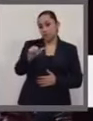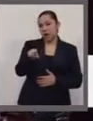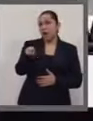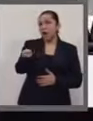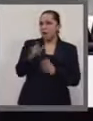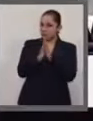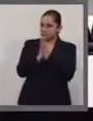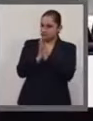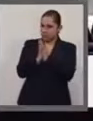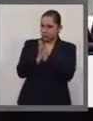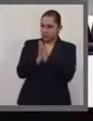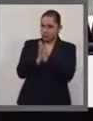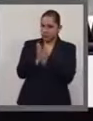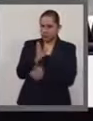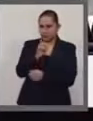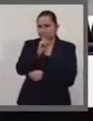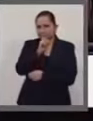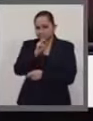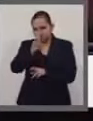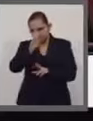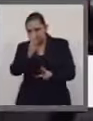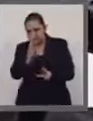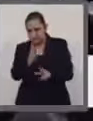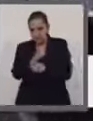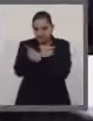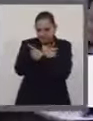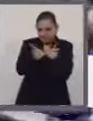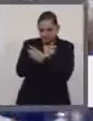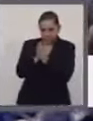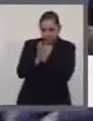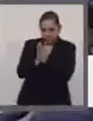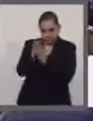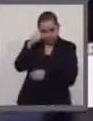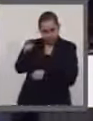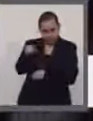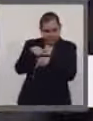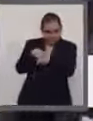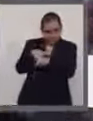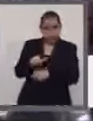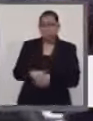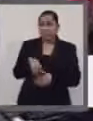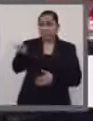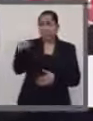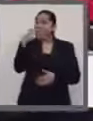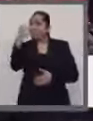hacer comercial. No vengan a hacer comercial a ese negocio.